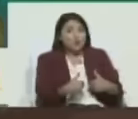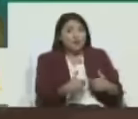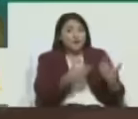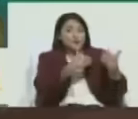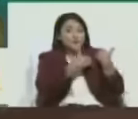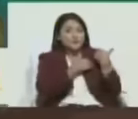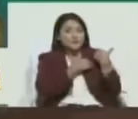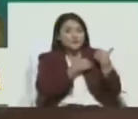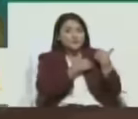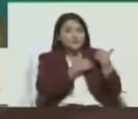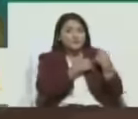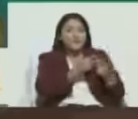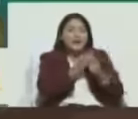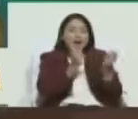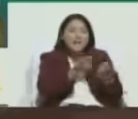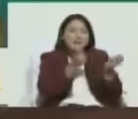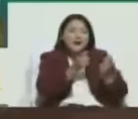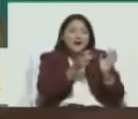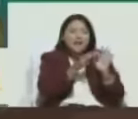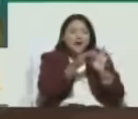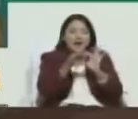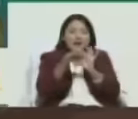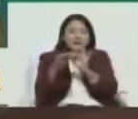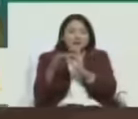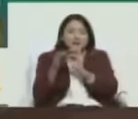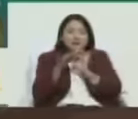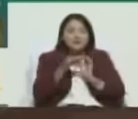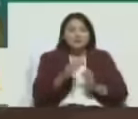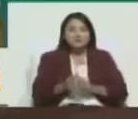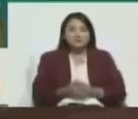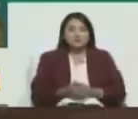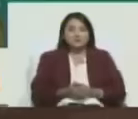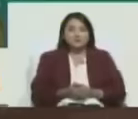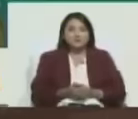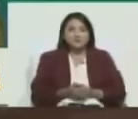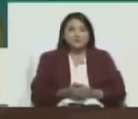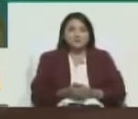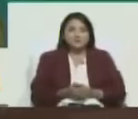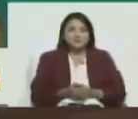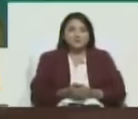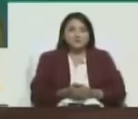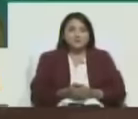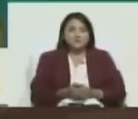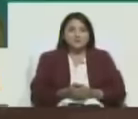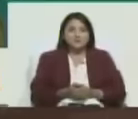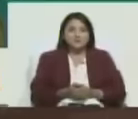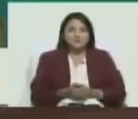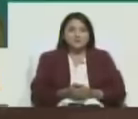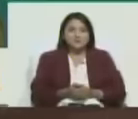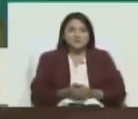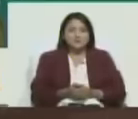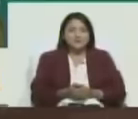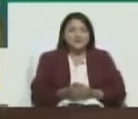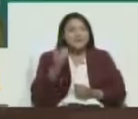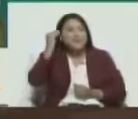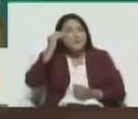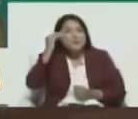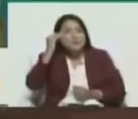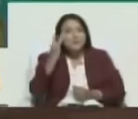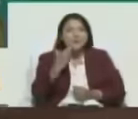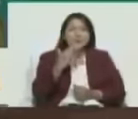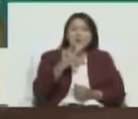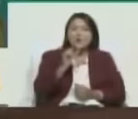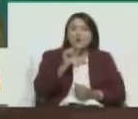y microcampañas. ¿Y qué es lo que hemos estado pensando? Justamente en ese joven o esa abuela